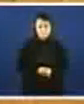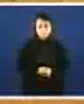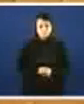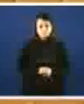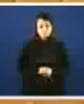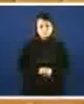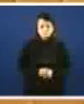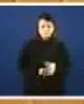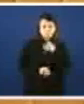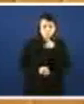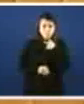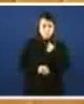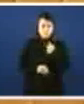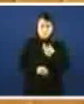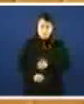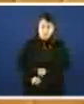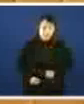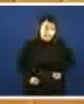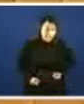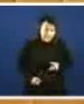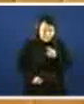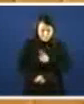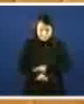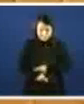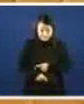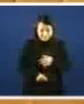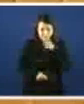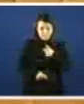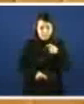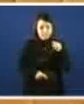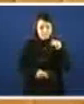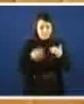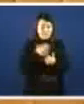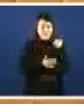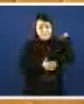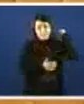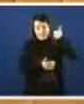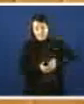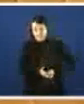Pues confeso, y es que coa fame que teño este momento xa, despois de toda esta mañá, madrujar tanto,